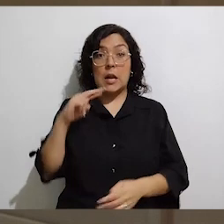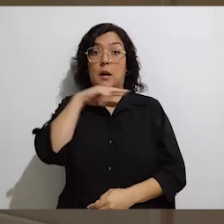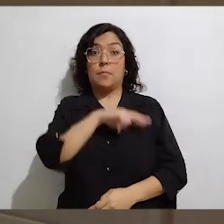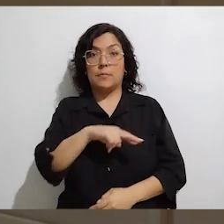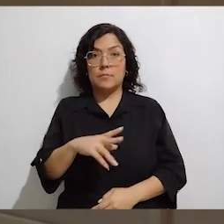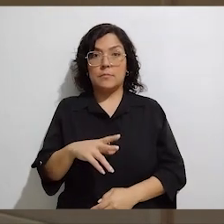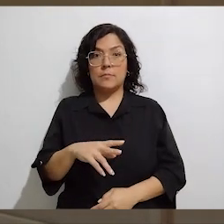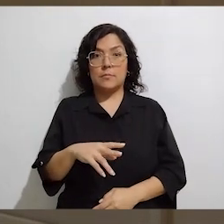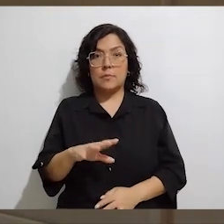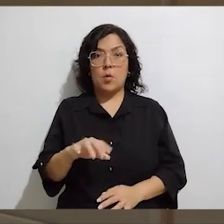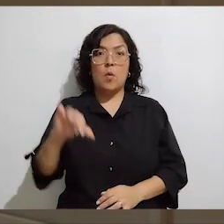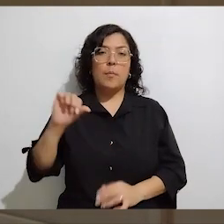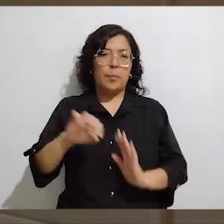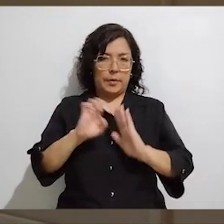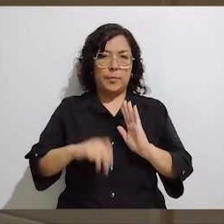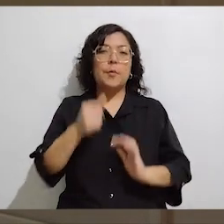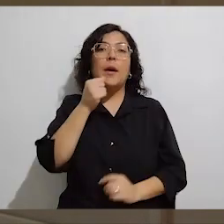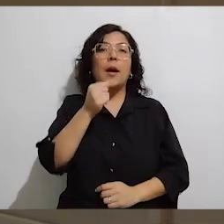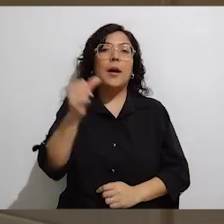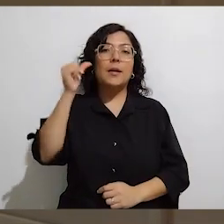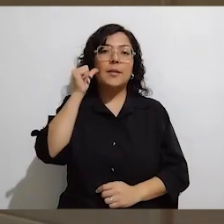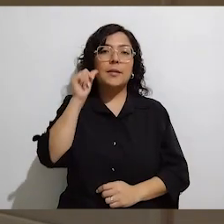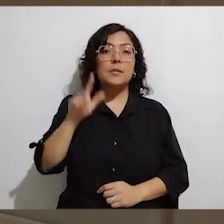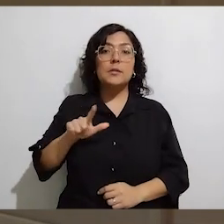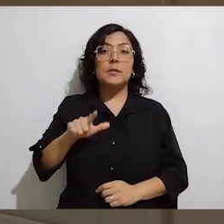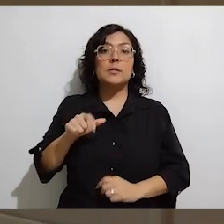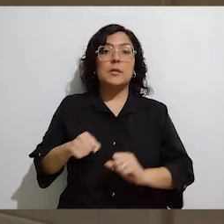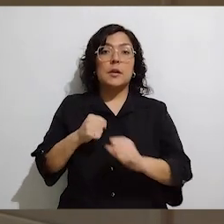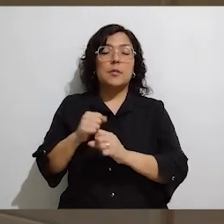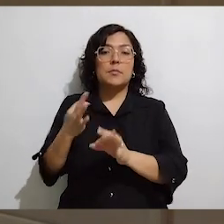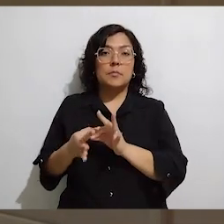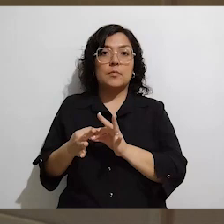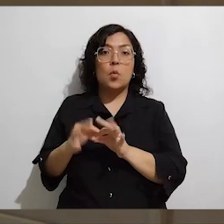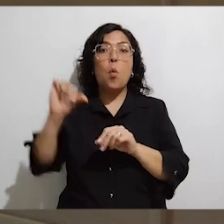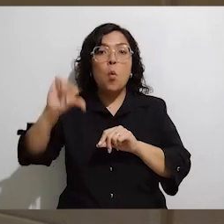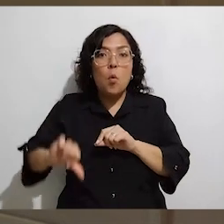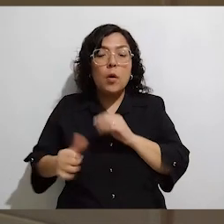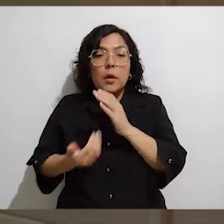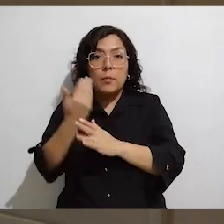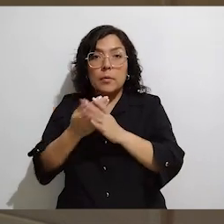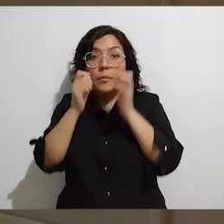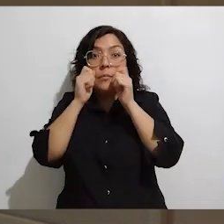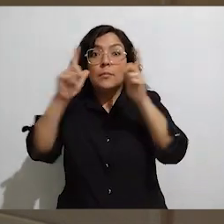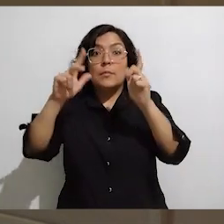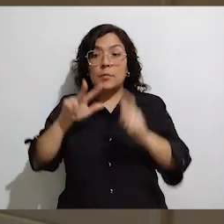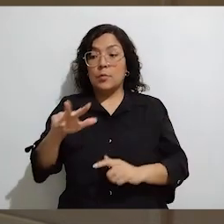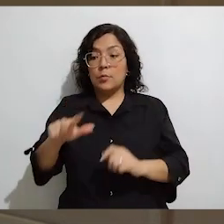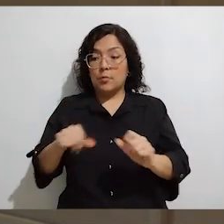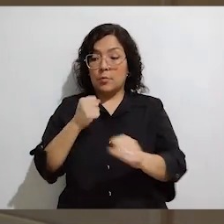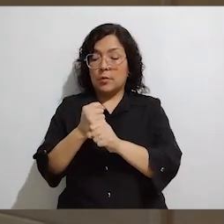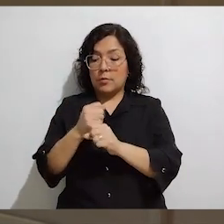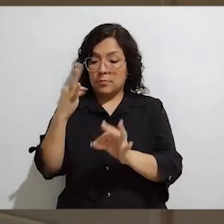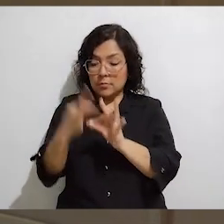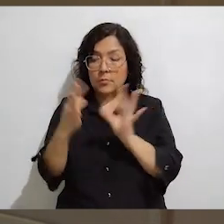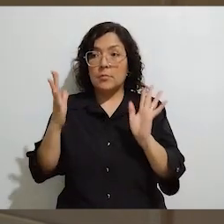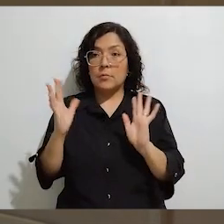ayer 17 años y hoy en la mañana cumplo 18, no porque cumpla de 17 a 18 años en